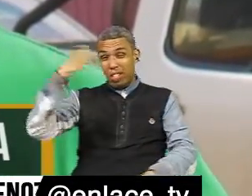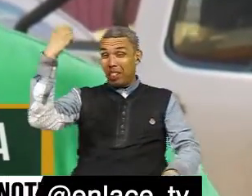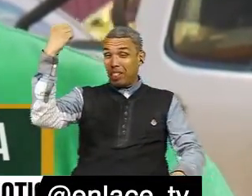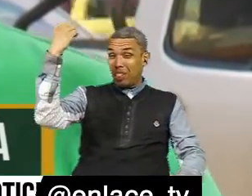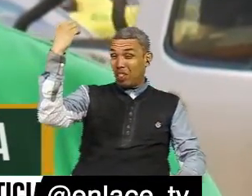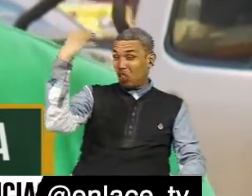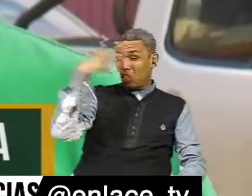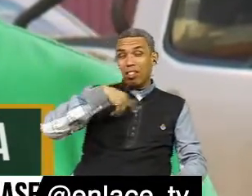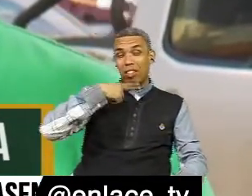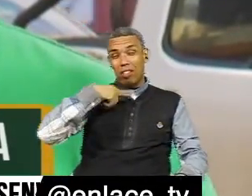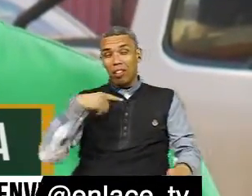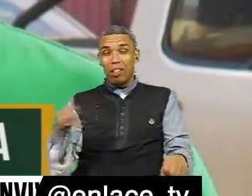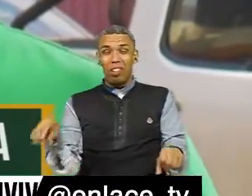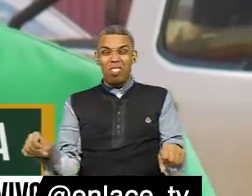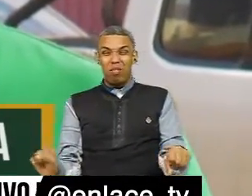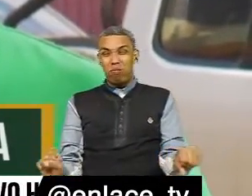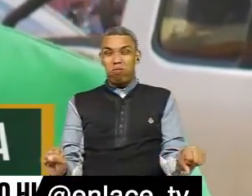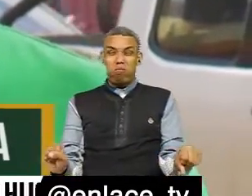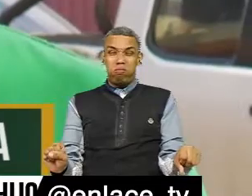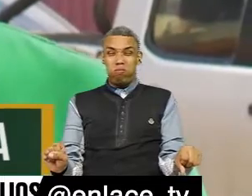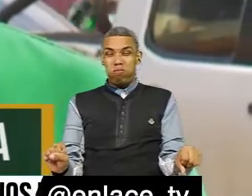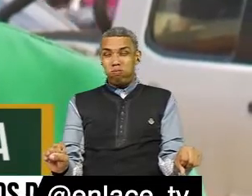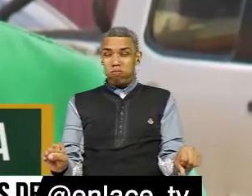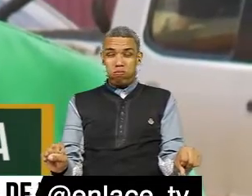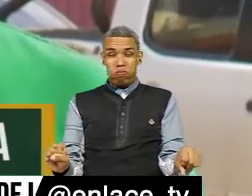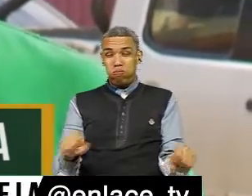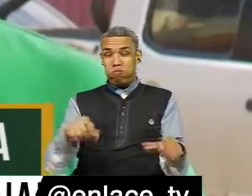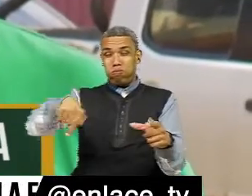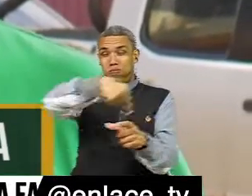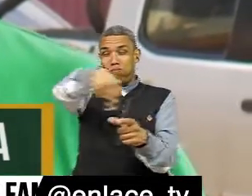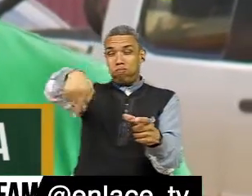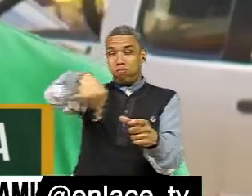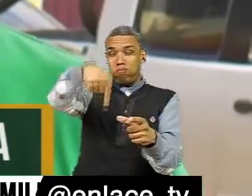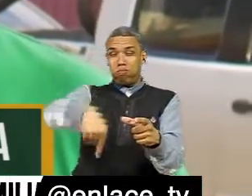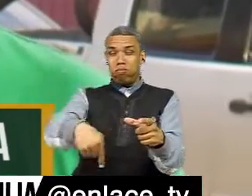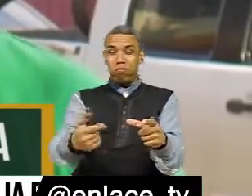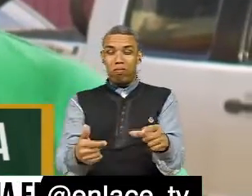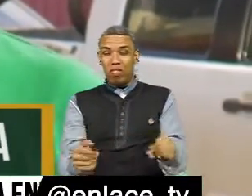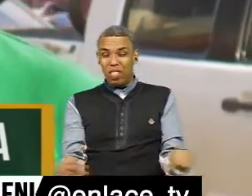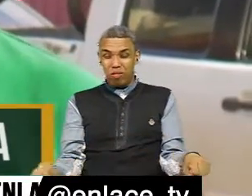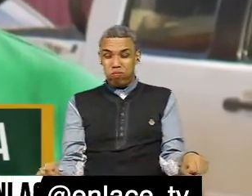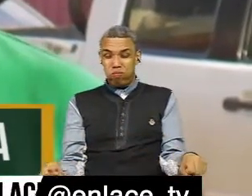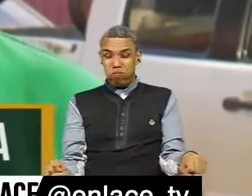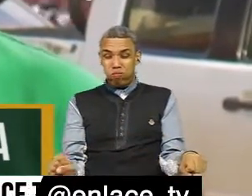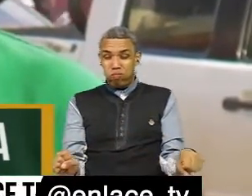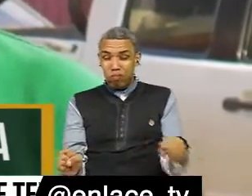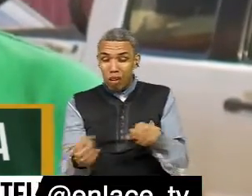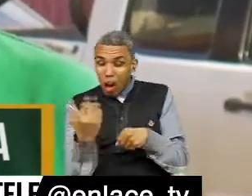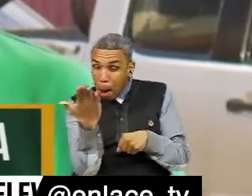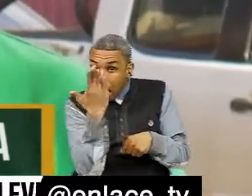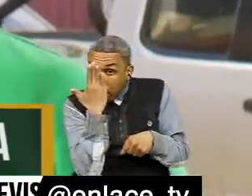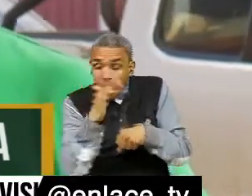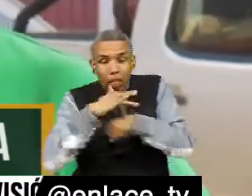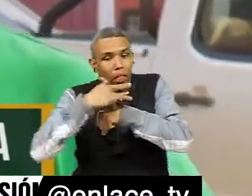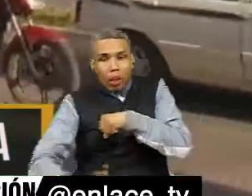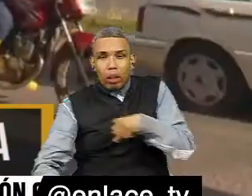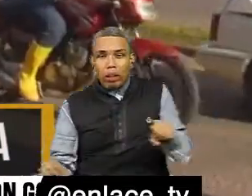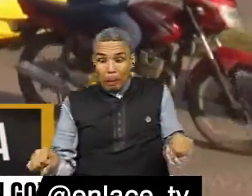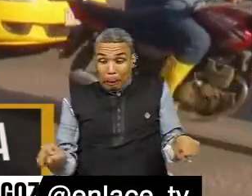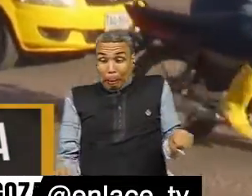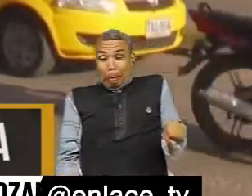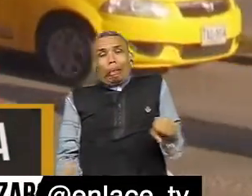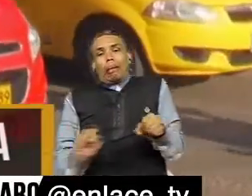entonces vi el hueco propiamente muy cerca y me fui en la mitad del hueco y me caí.